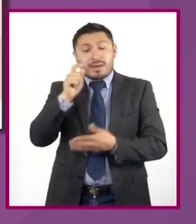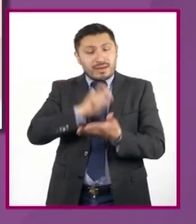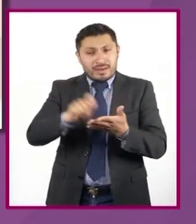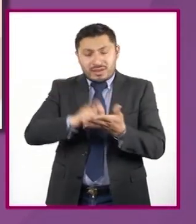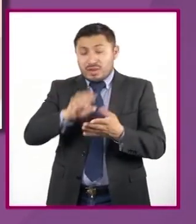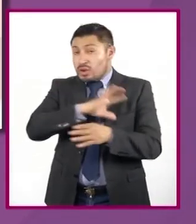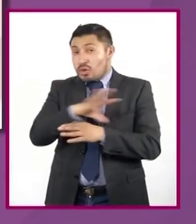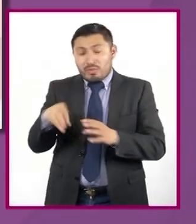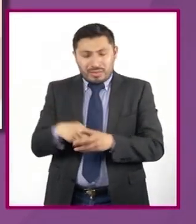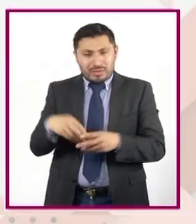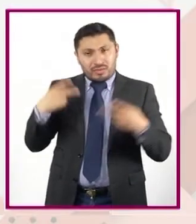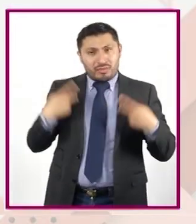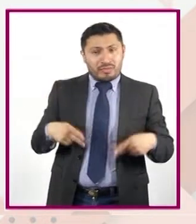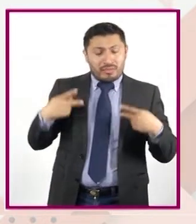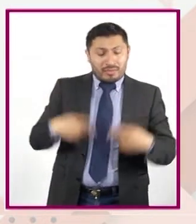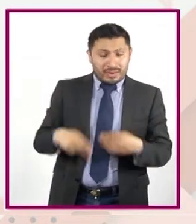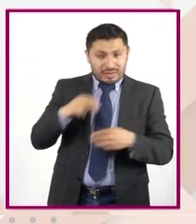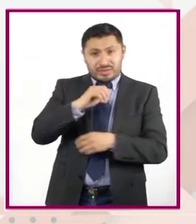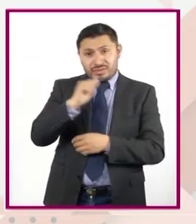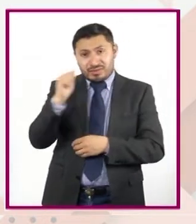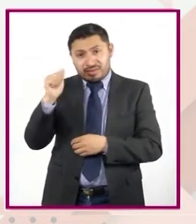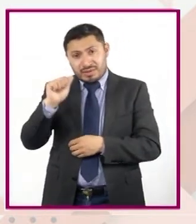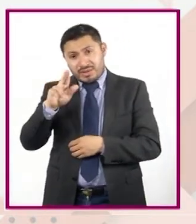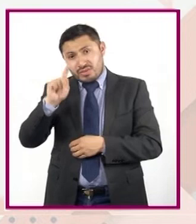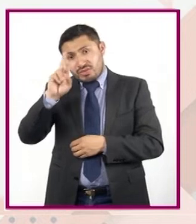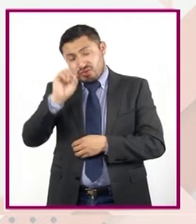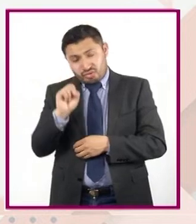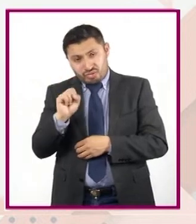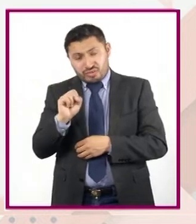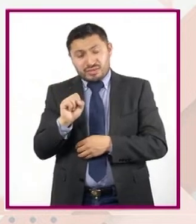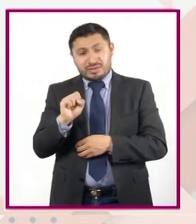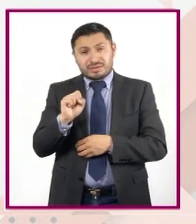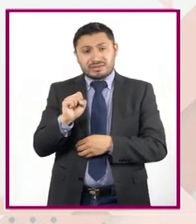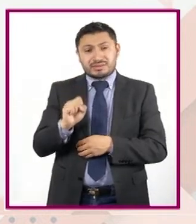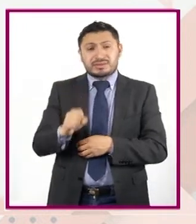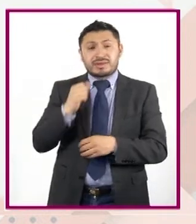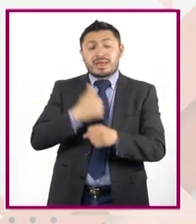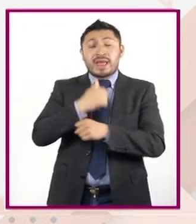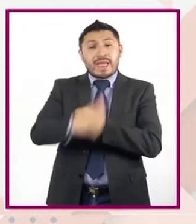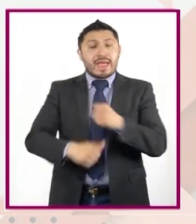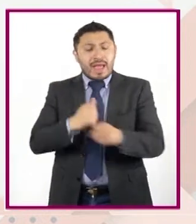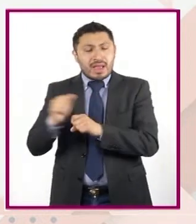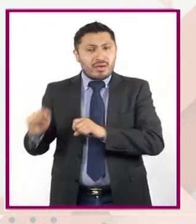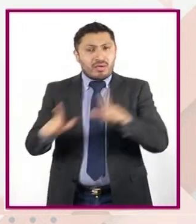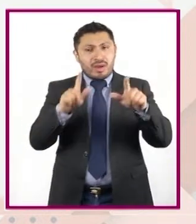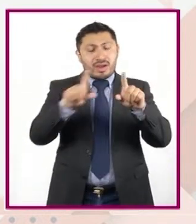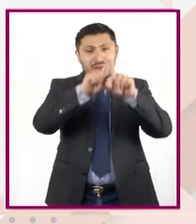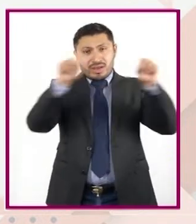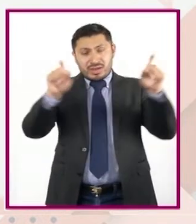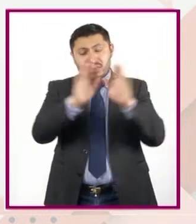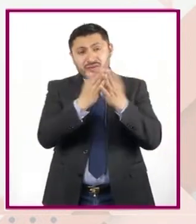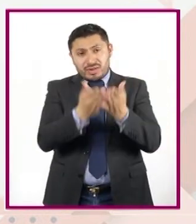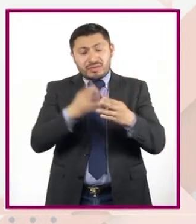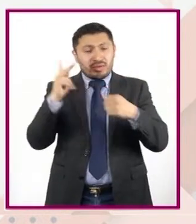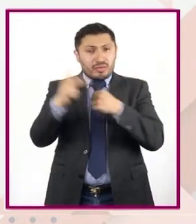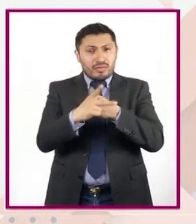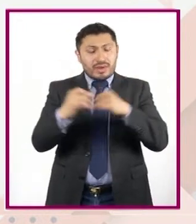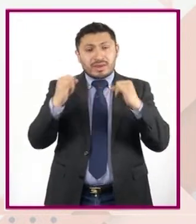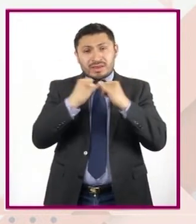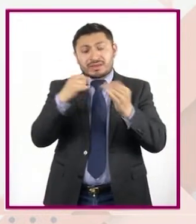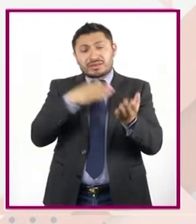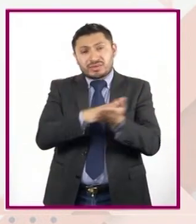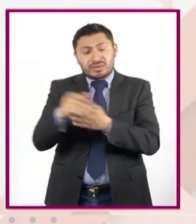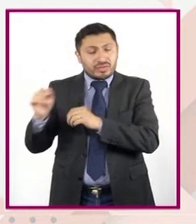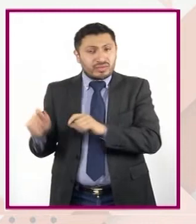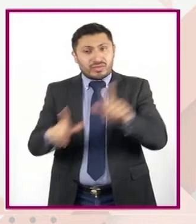o autores, año de publicación, título del libro, país, editorial o institución que lo